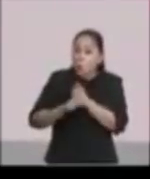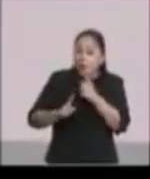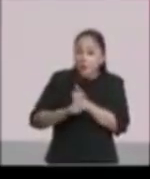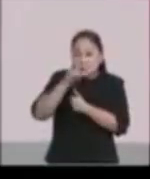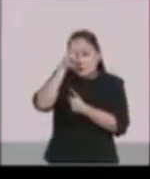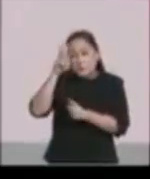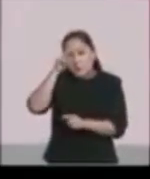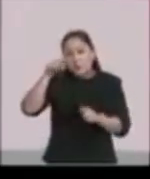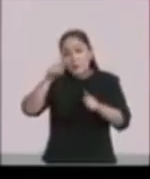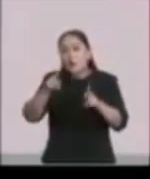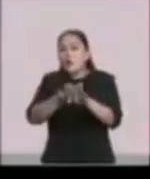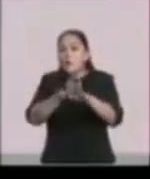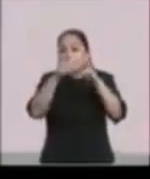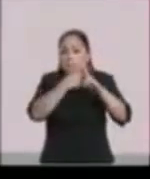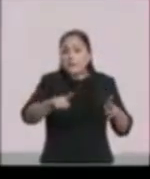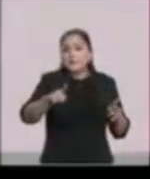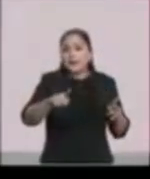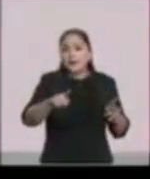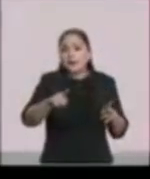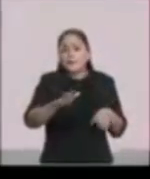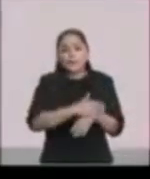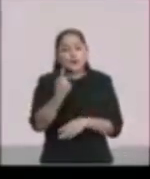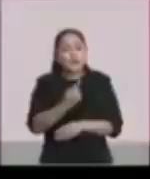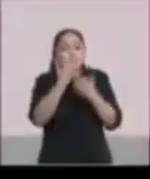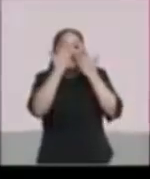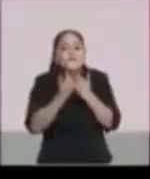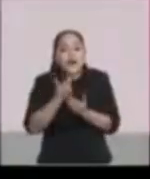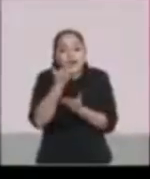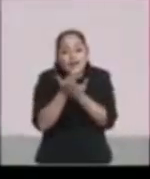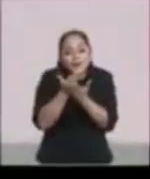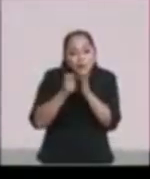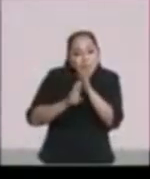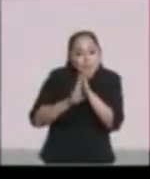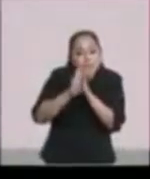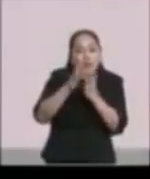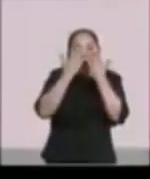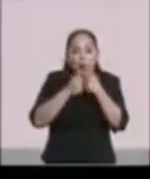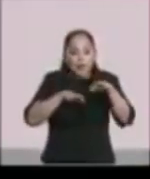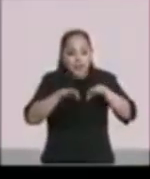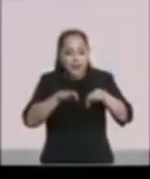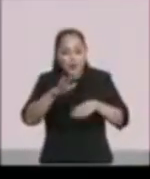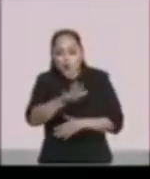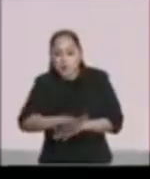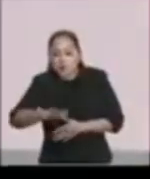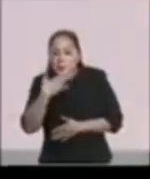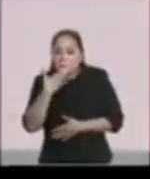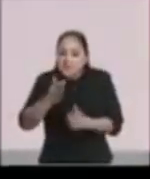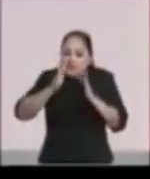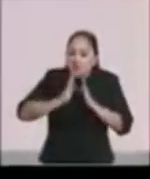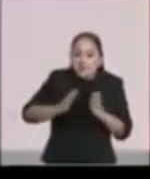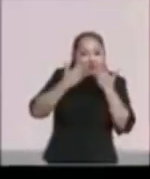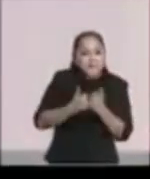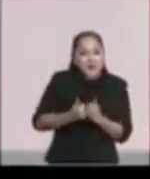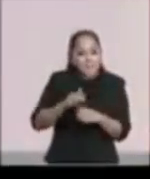originó por la falta de crecimiento económico, de empleo y de bienestar, y que no se